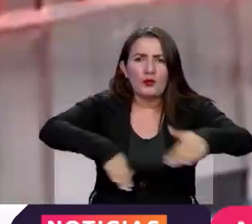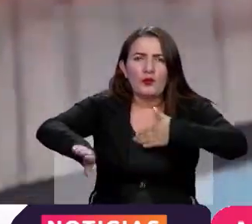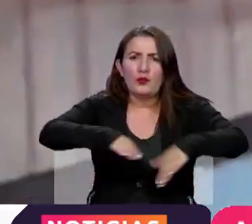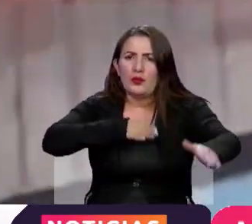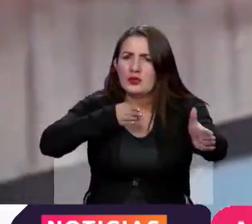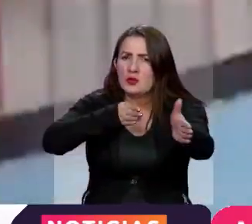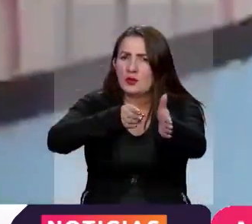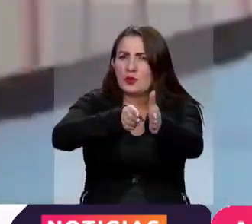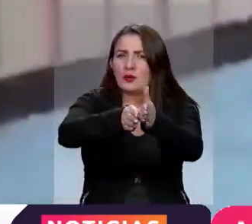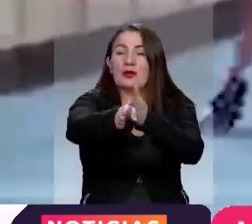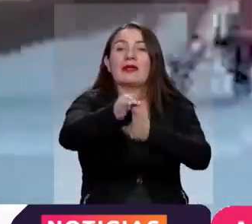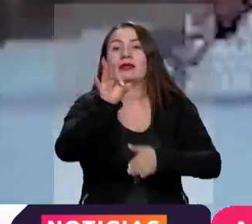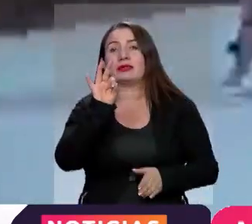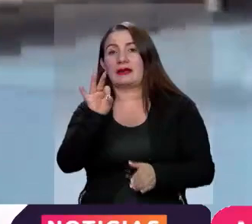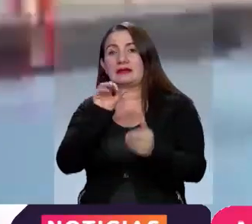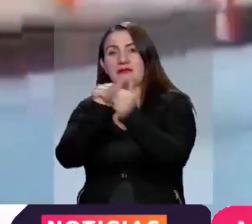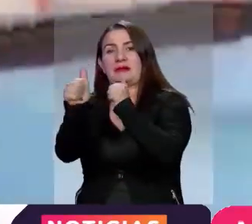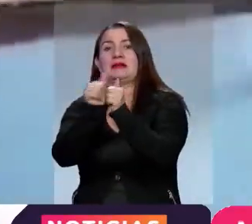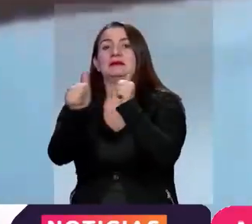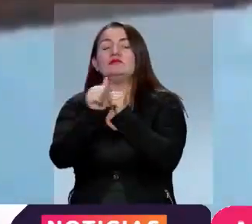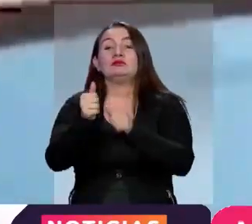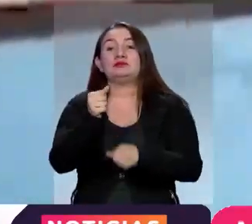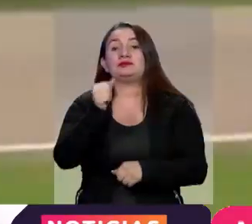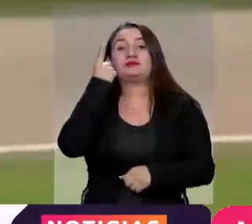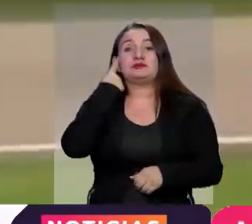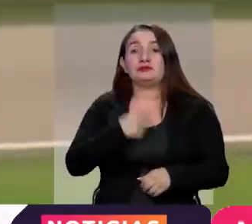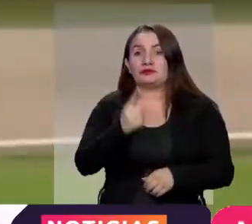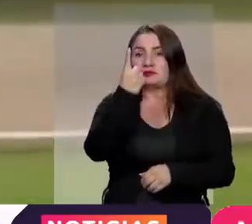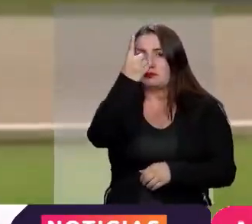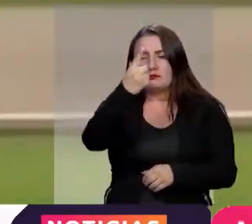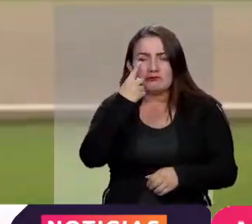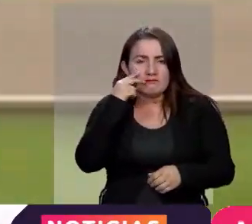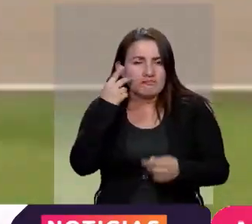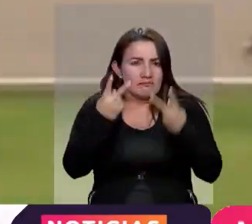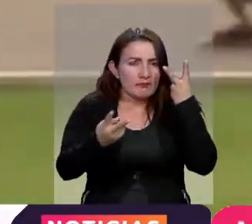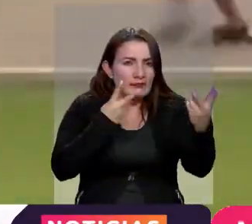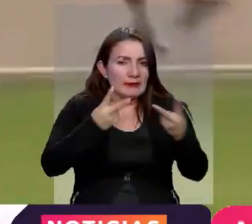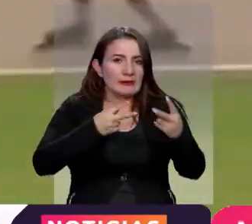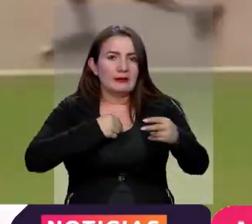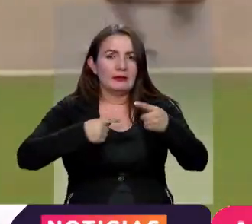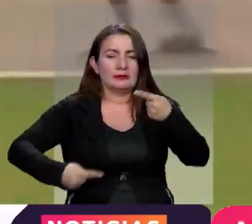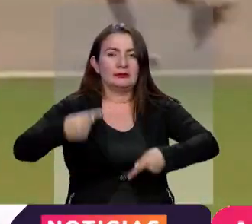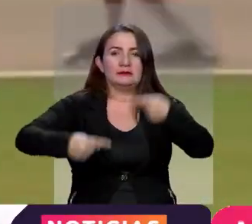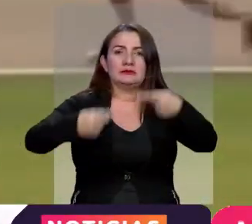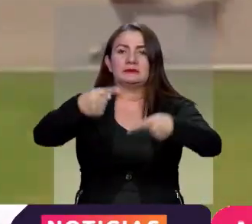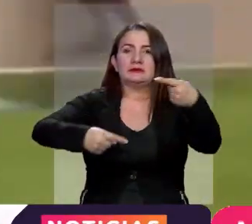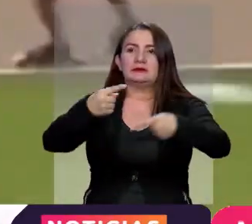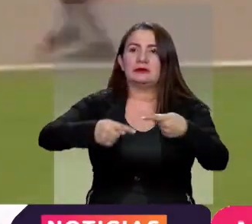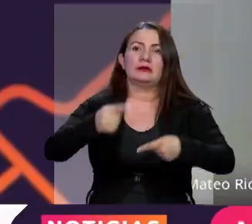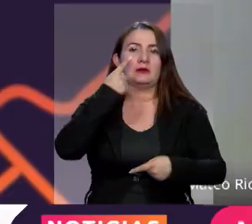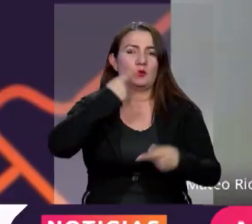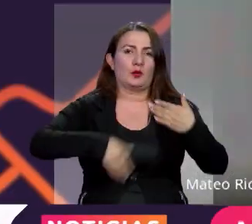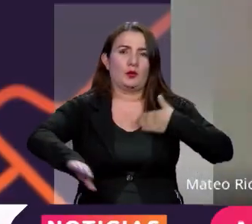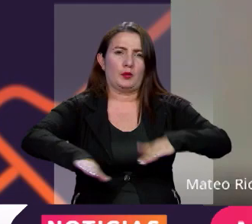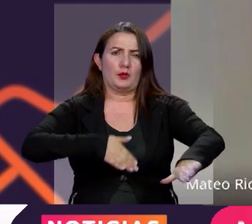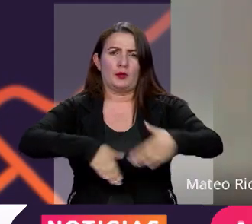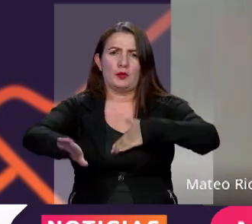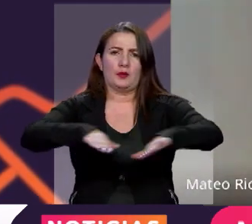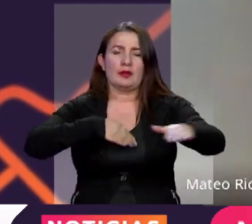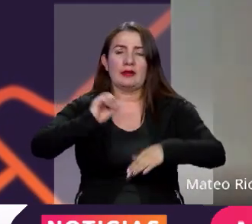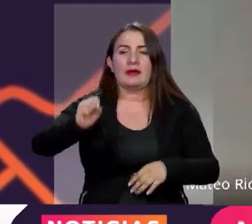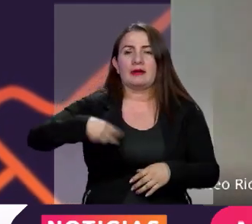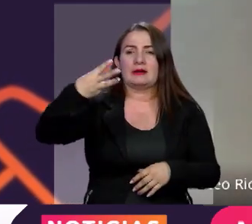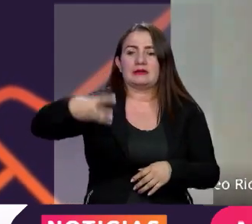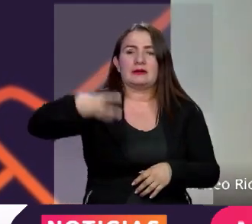solo clasificaban 3. Por eso, desde el día 1, había que comenzar a marcar diferencia. Desde el primer día estuve en la tabla de